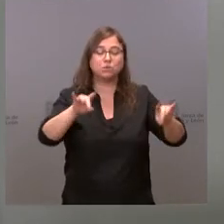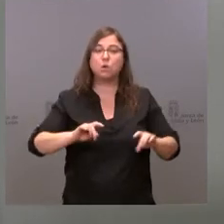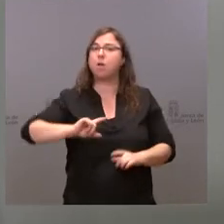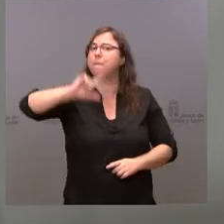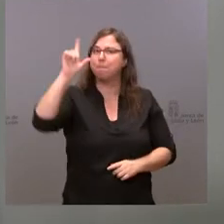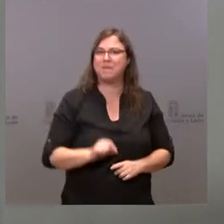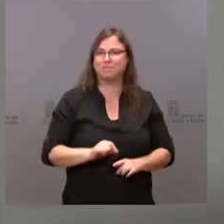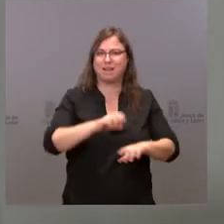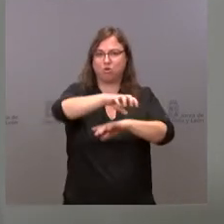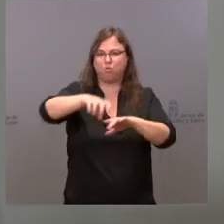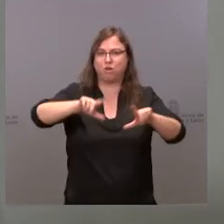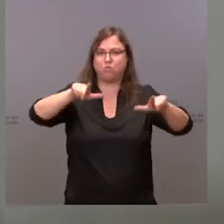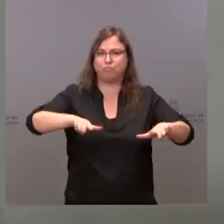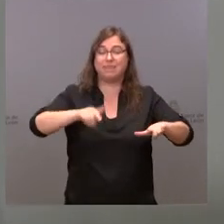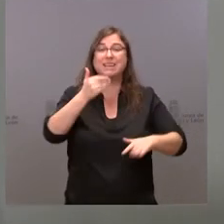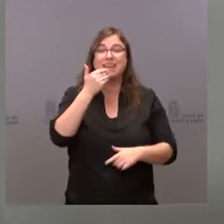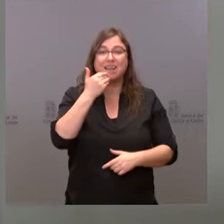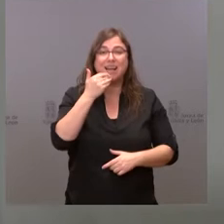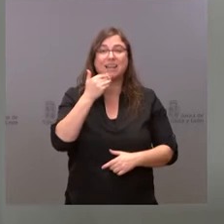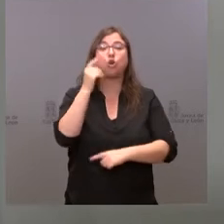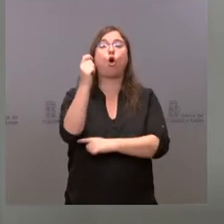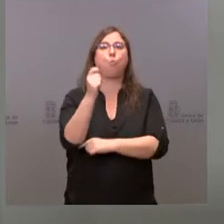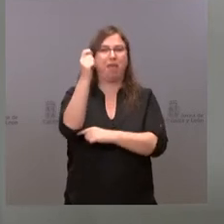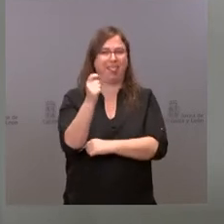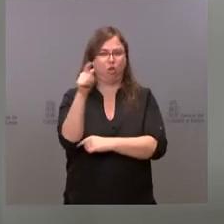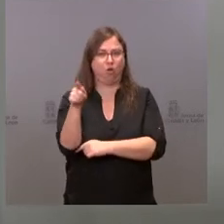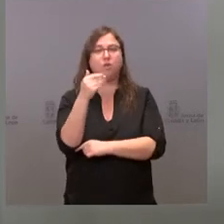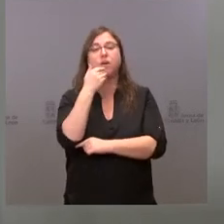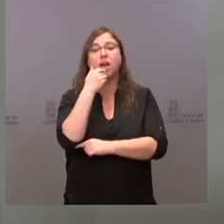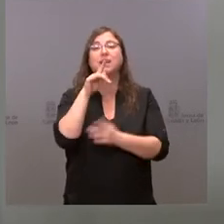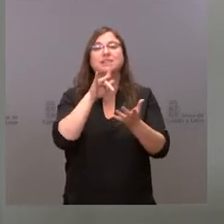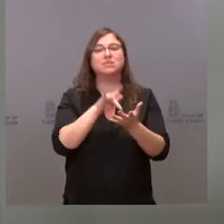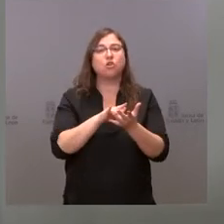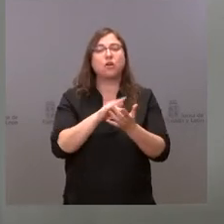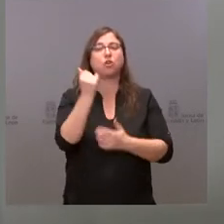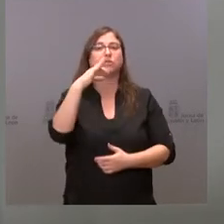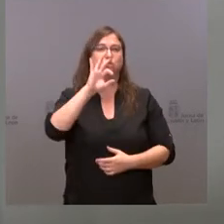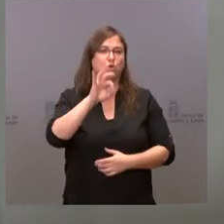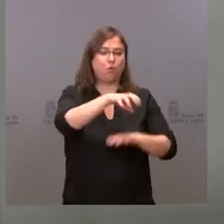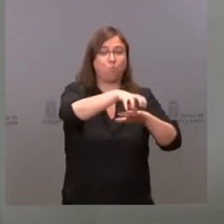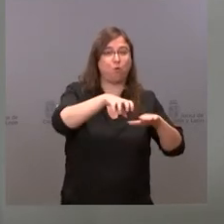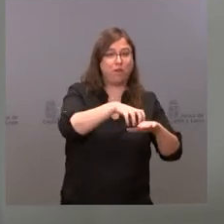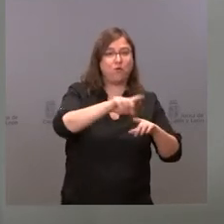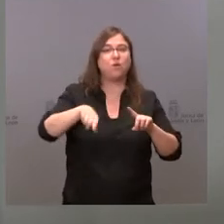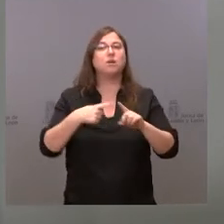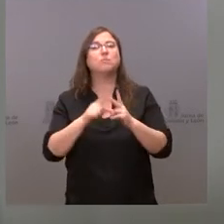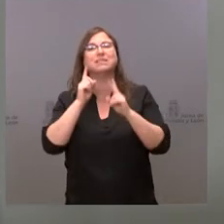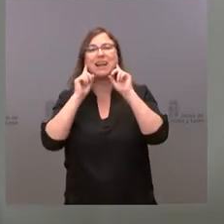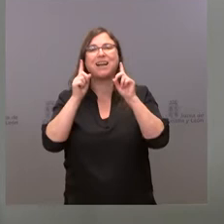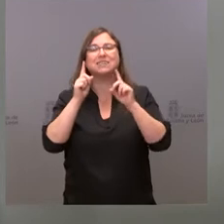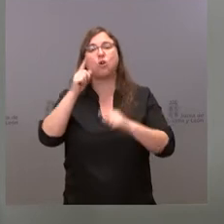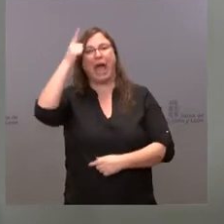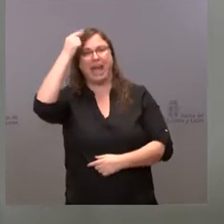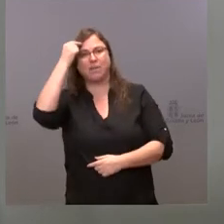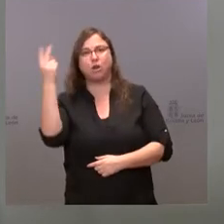localidades en el caso de olmedo en el polígono industrial jose antonio gonzález caviedes y en el polígono industrial tierra de arévalo en